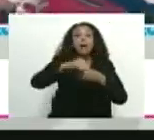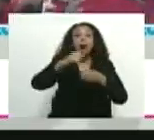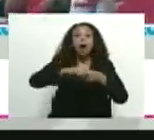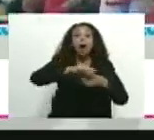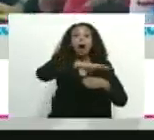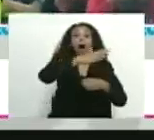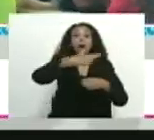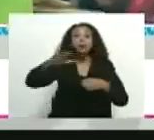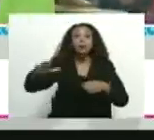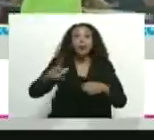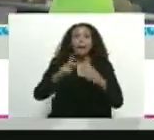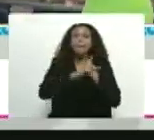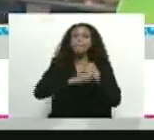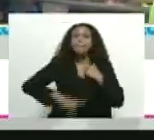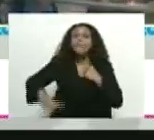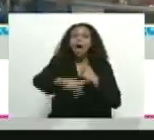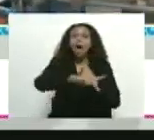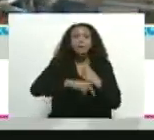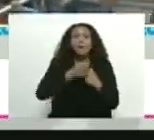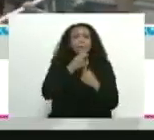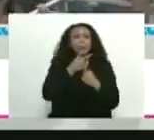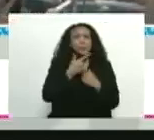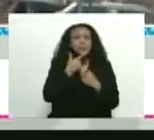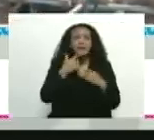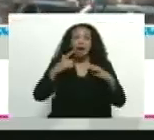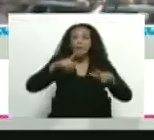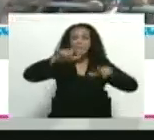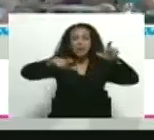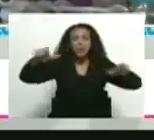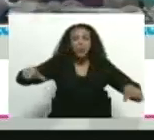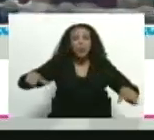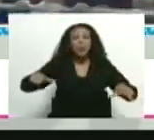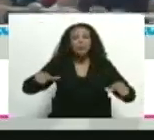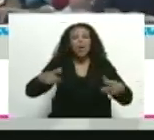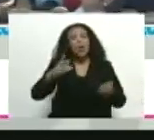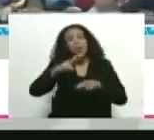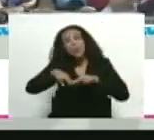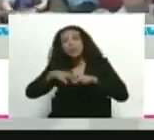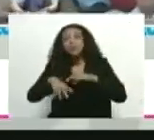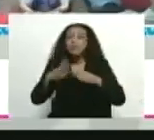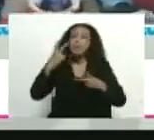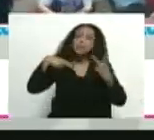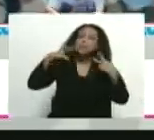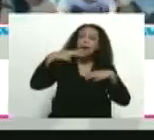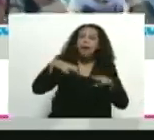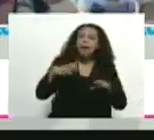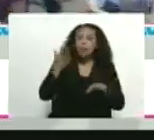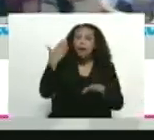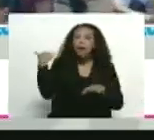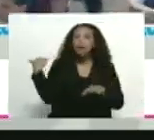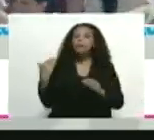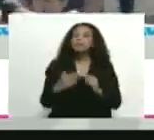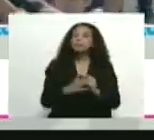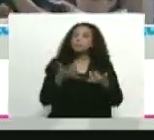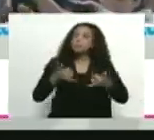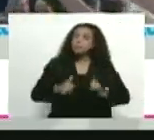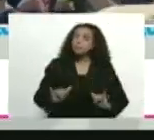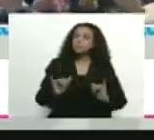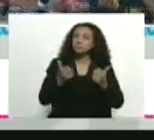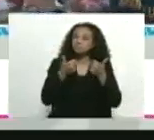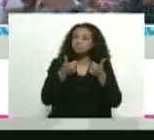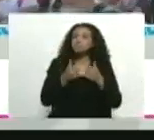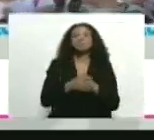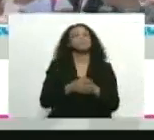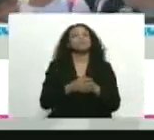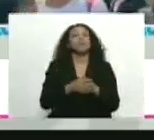Lago, una plaza hermosa. Me dice que se la pasa llena de gente, la gente allá con los niños y niñas, con sus hijos.